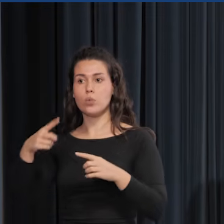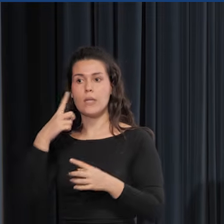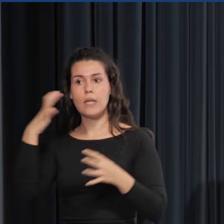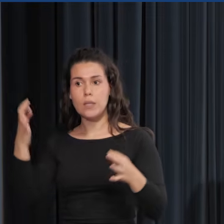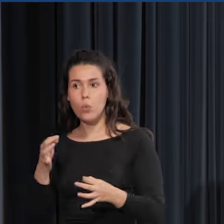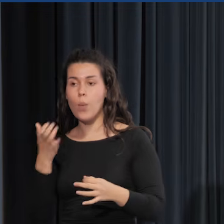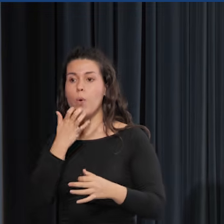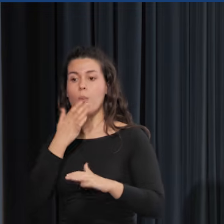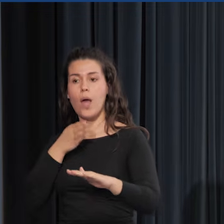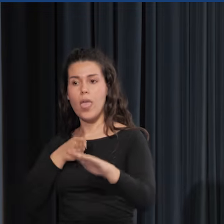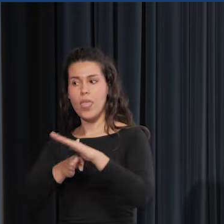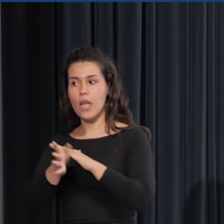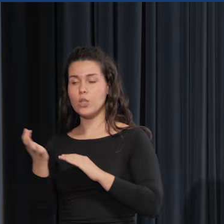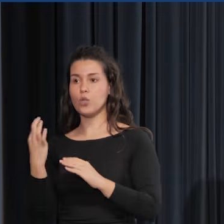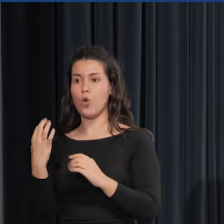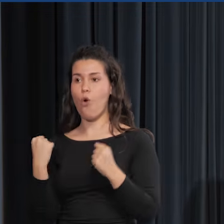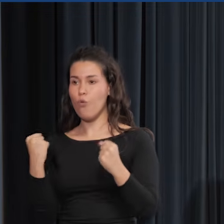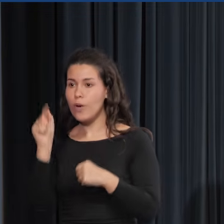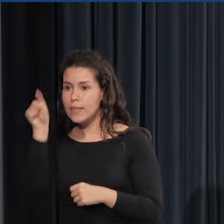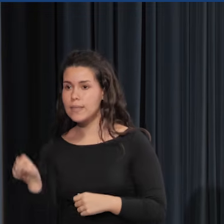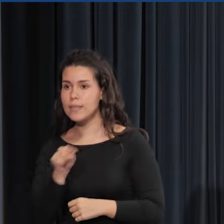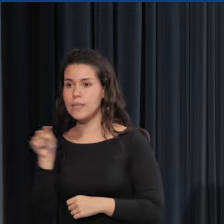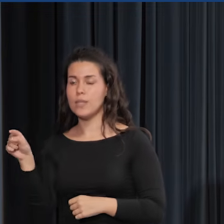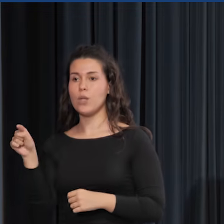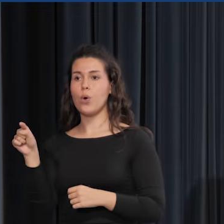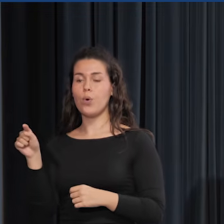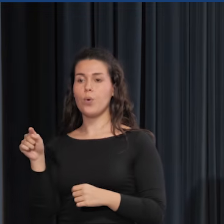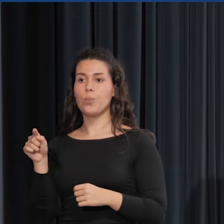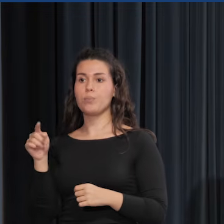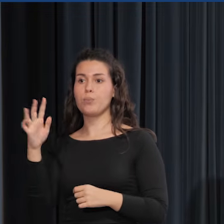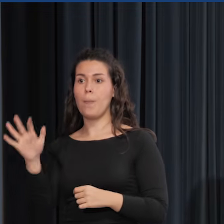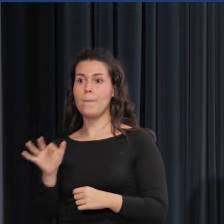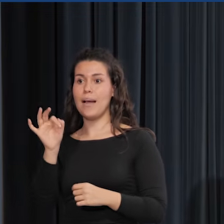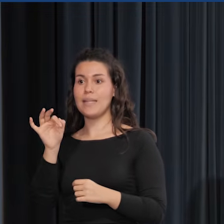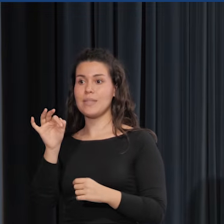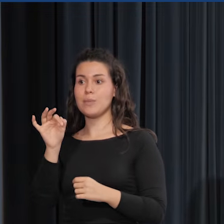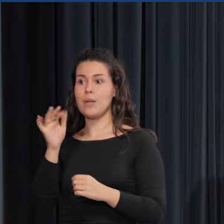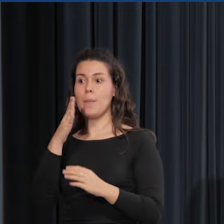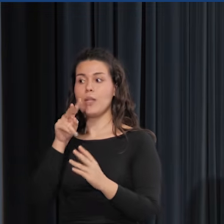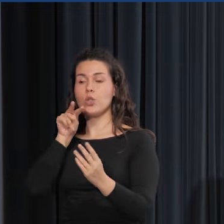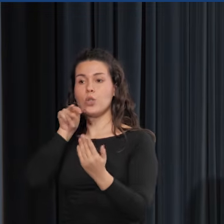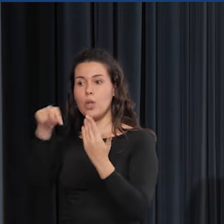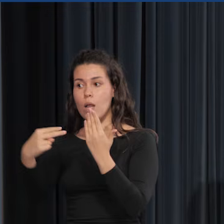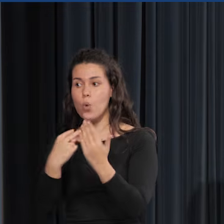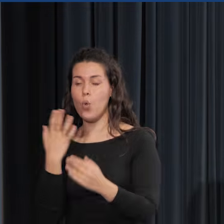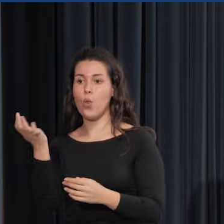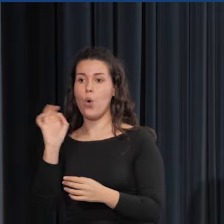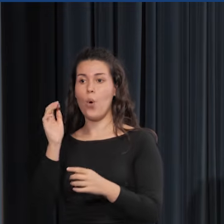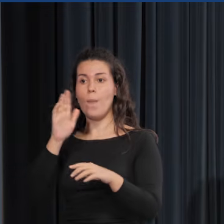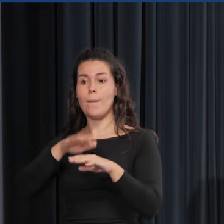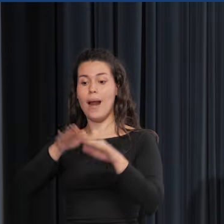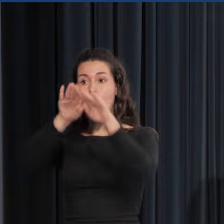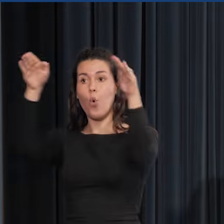la resistencia de la propia cubierta y de los elementos translúcidos que pueden tener, el tránsito sobre la